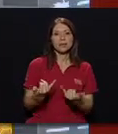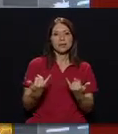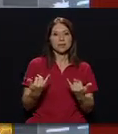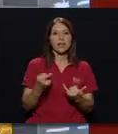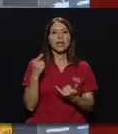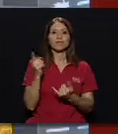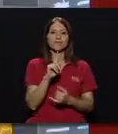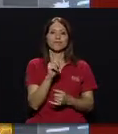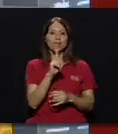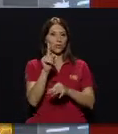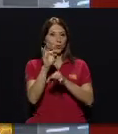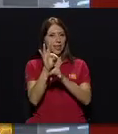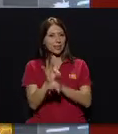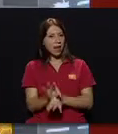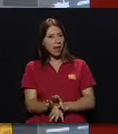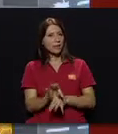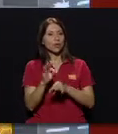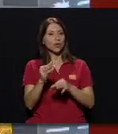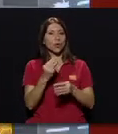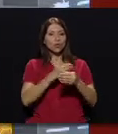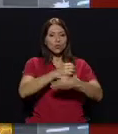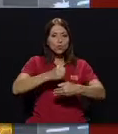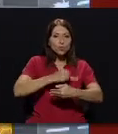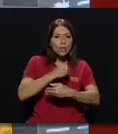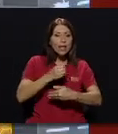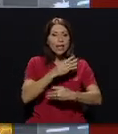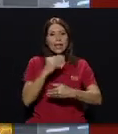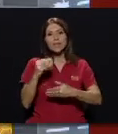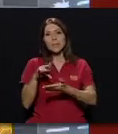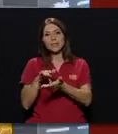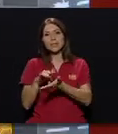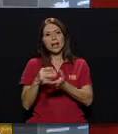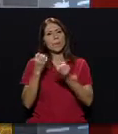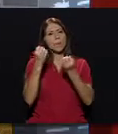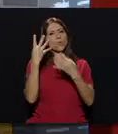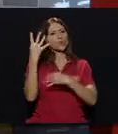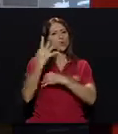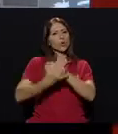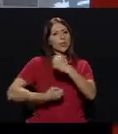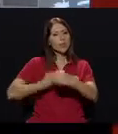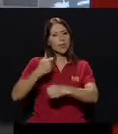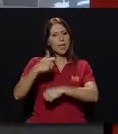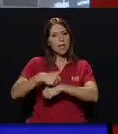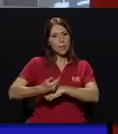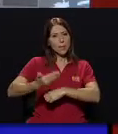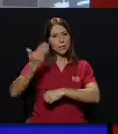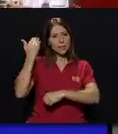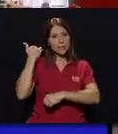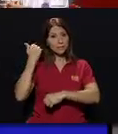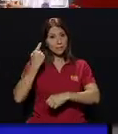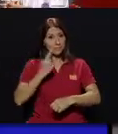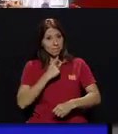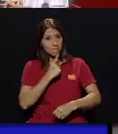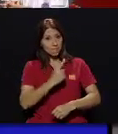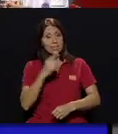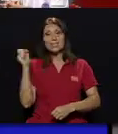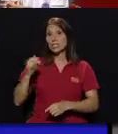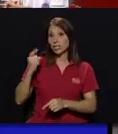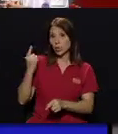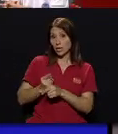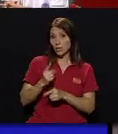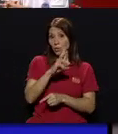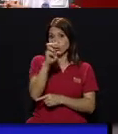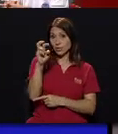una tradición culinaria y medicinal que data de mucho tiempo atrás, ¿verdad? Sí, es correcto. También en Costa